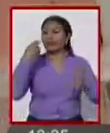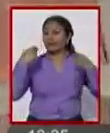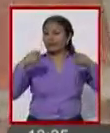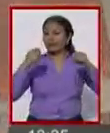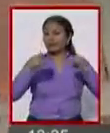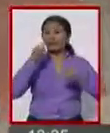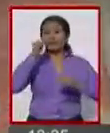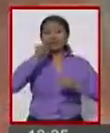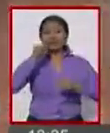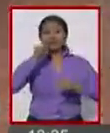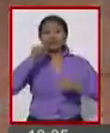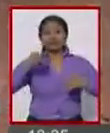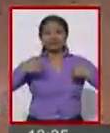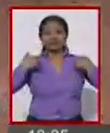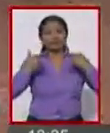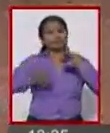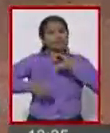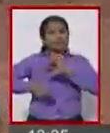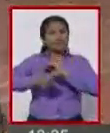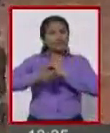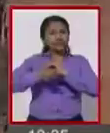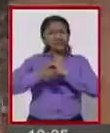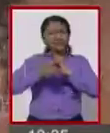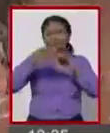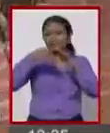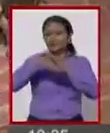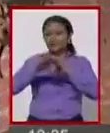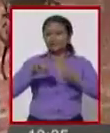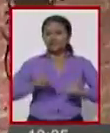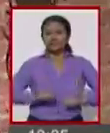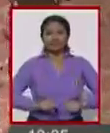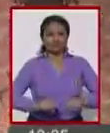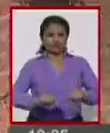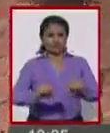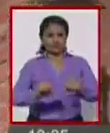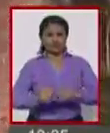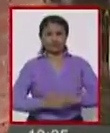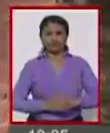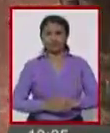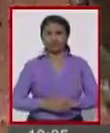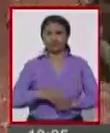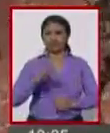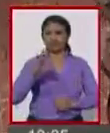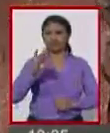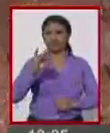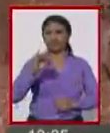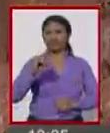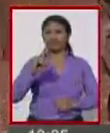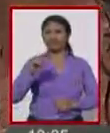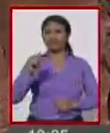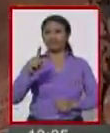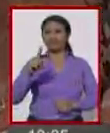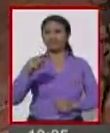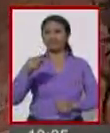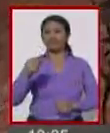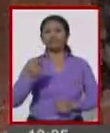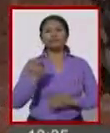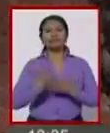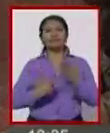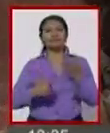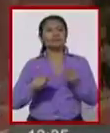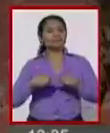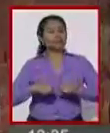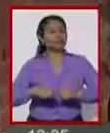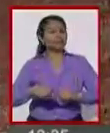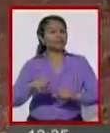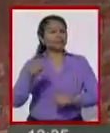intentan ayudar a una joven que había quedado atrapada al interior del supermercado del shopping Fidalga, el cual está envuelto en llamas. La situación hasta el